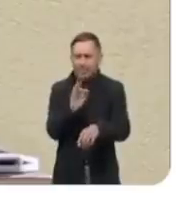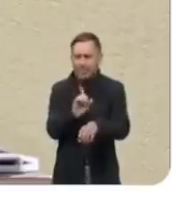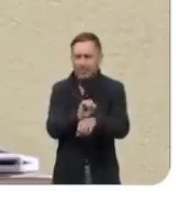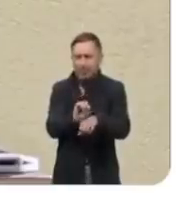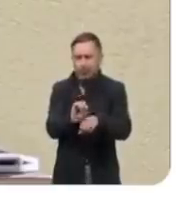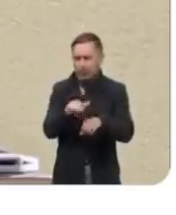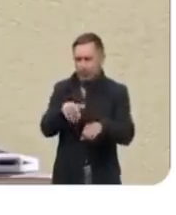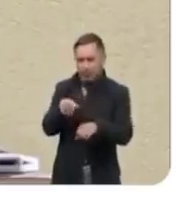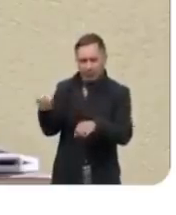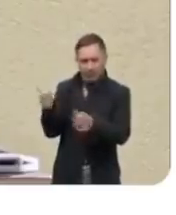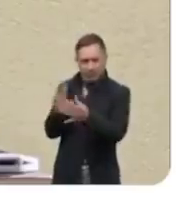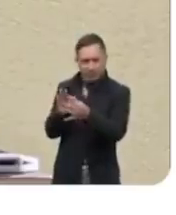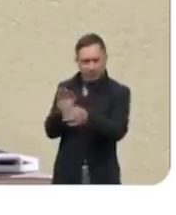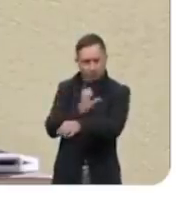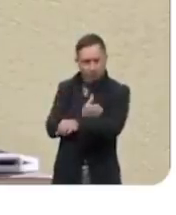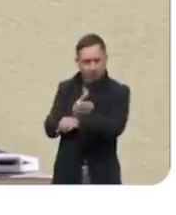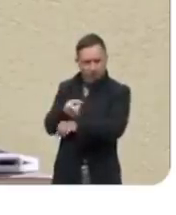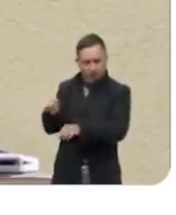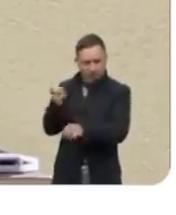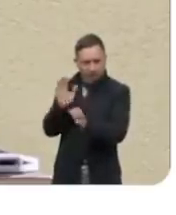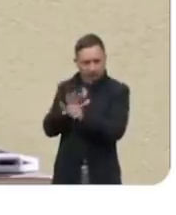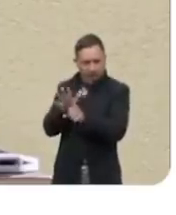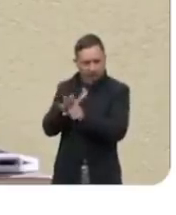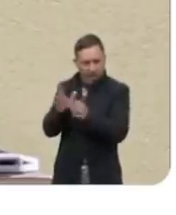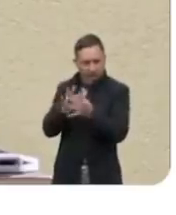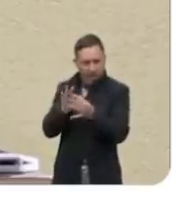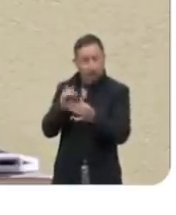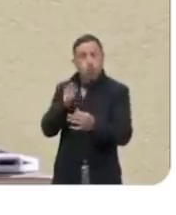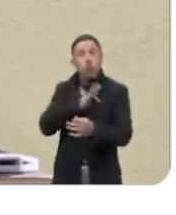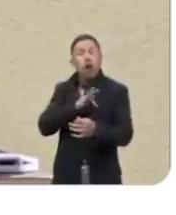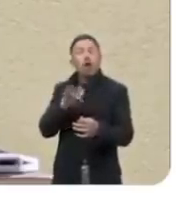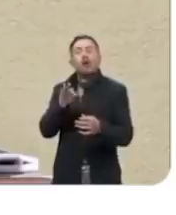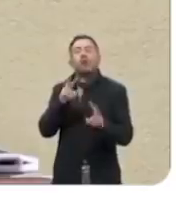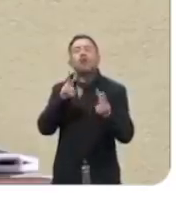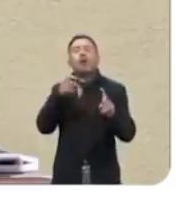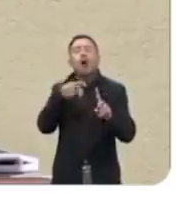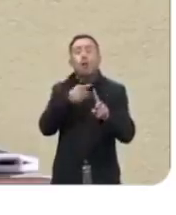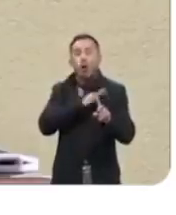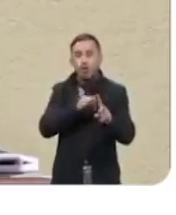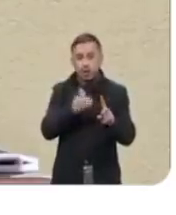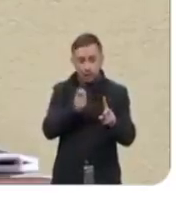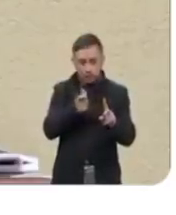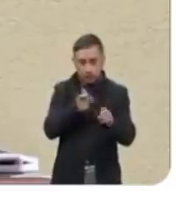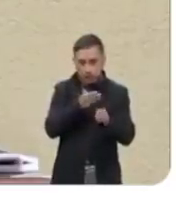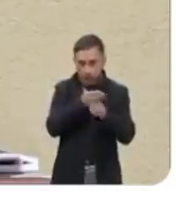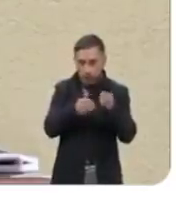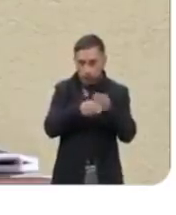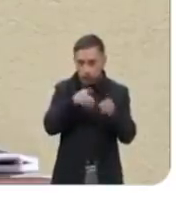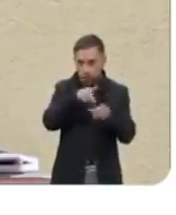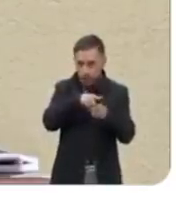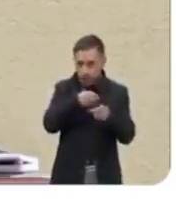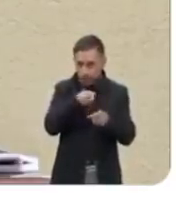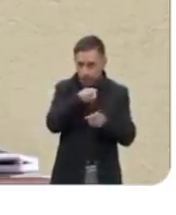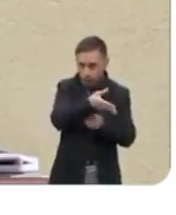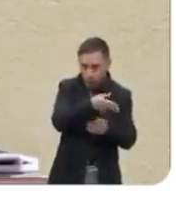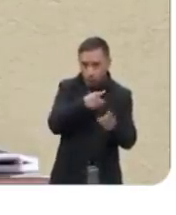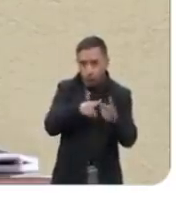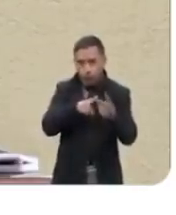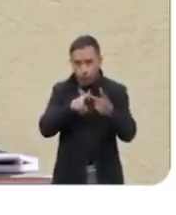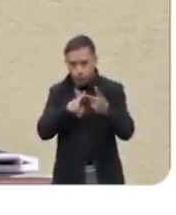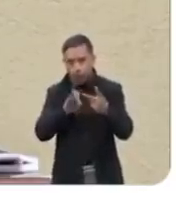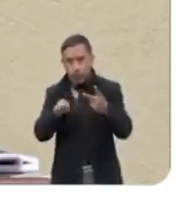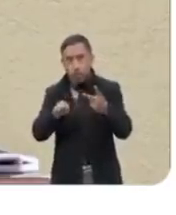uno de una aportación que debía reportarse en especie y dos si se trata o no de una aportación del ente prohibido por la legislación